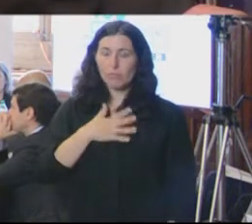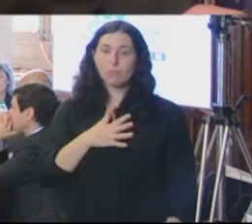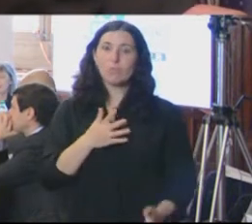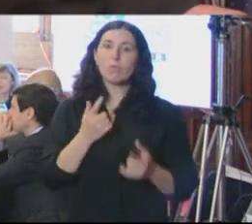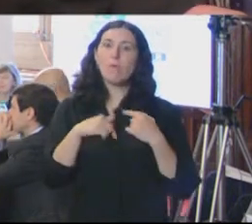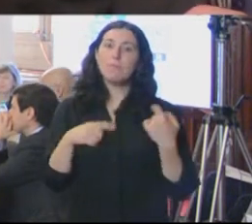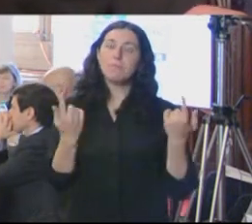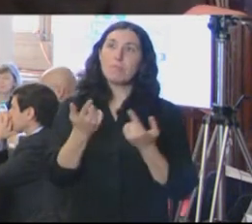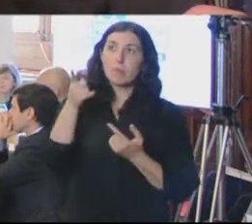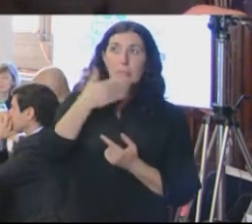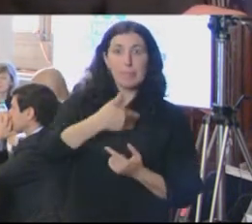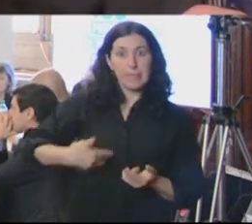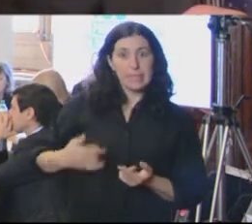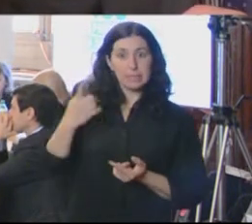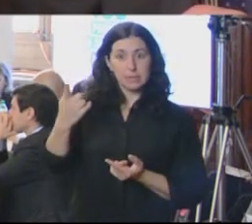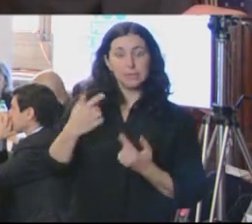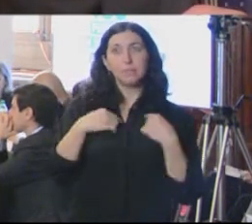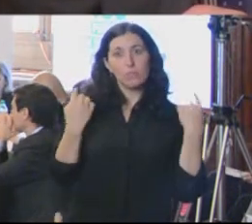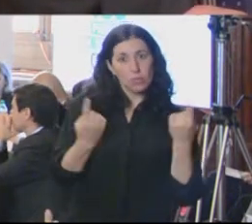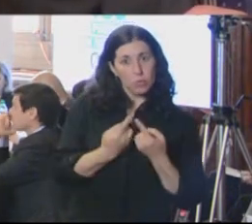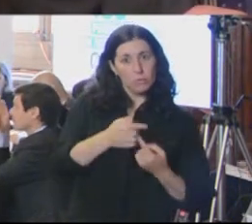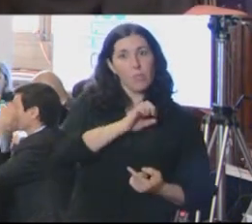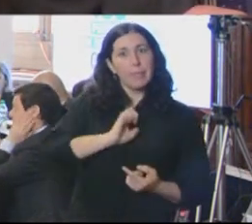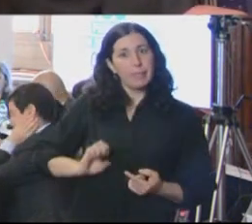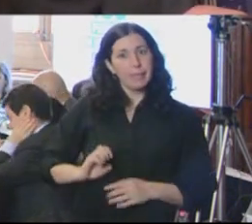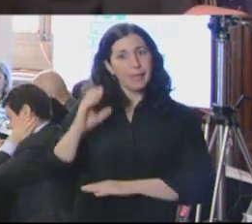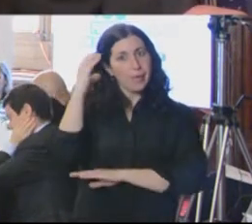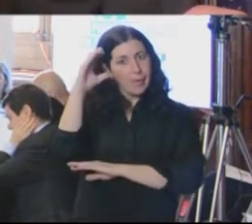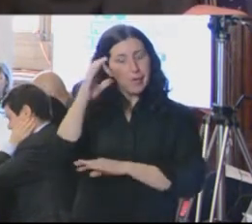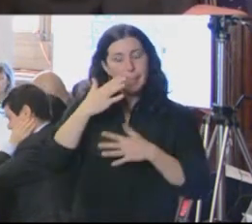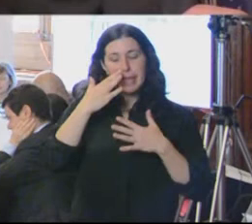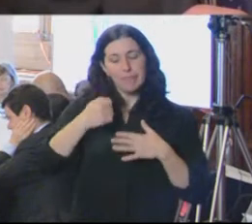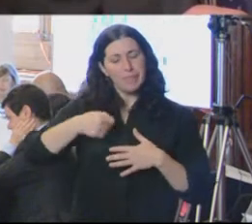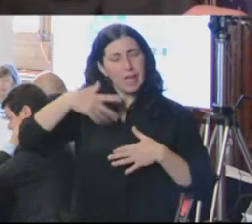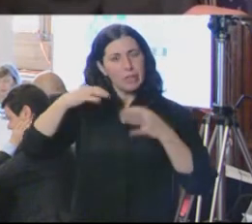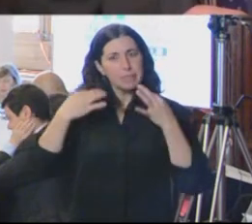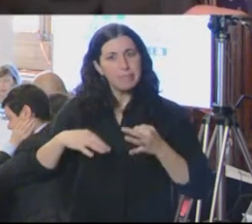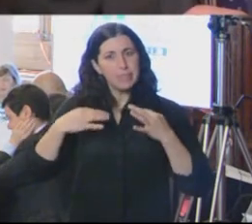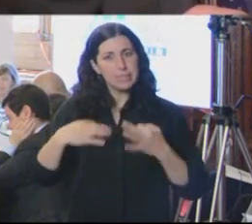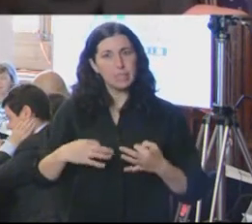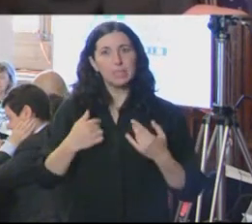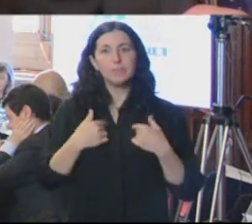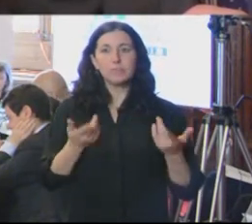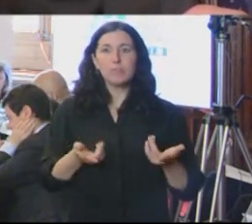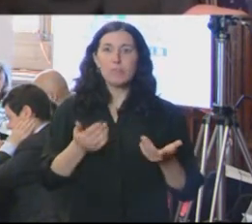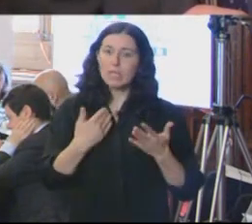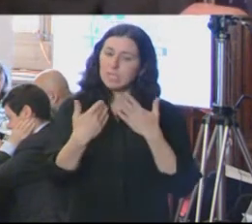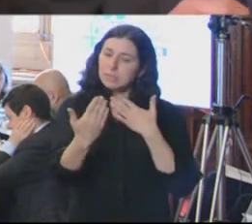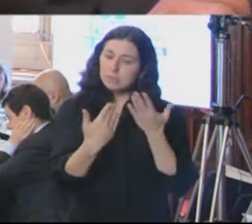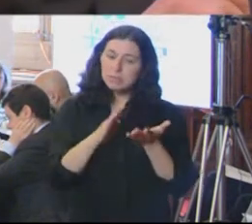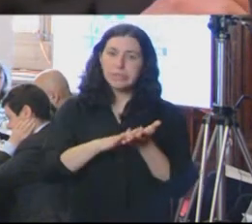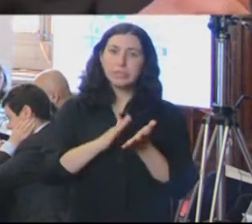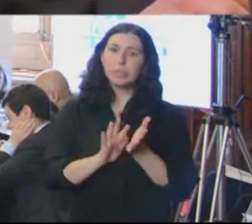Señora presidenta, el Estado colombiano valora de manera especial el que se adelante este tipo de